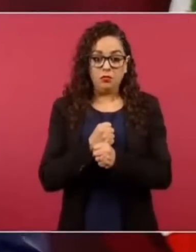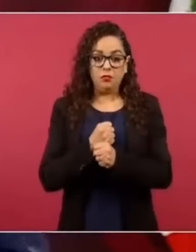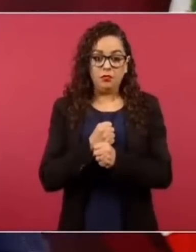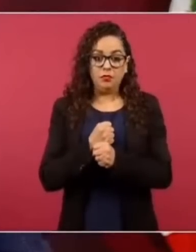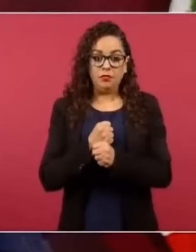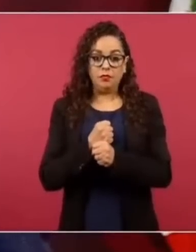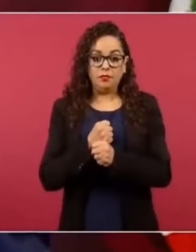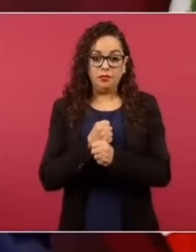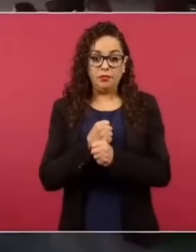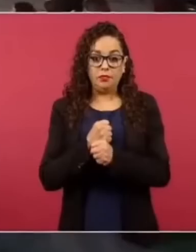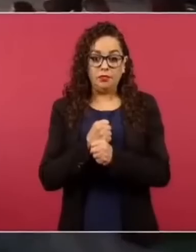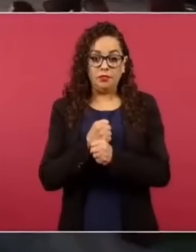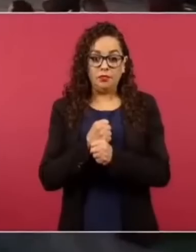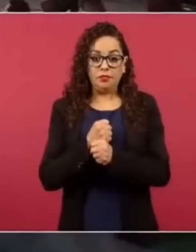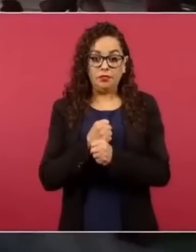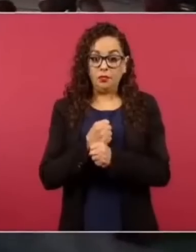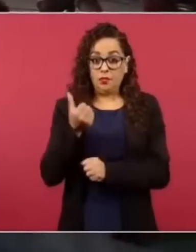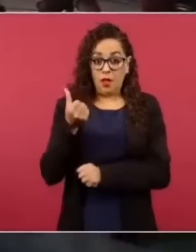¿Y nada más así?